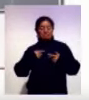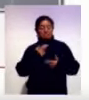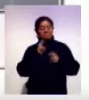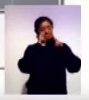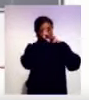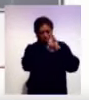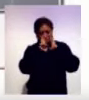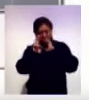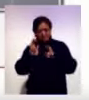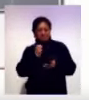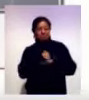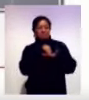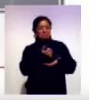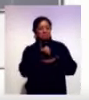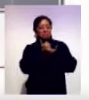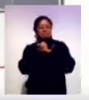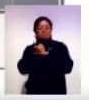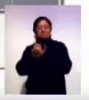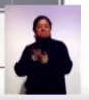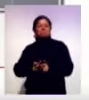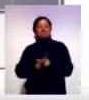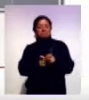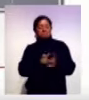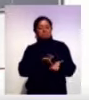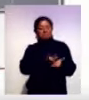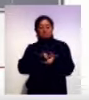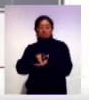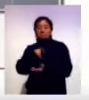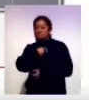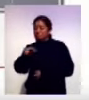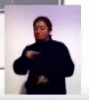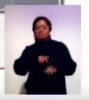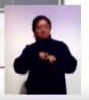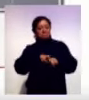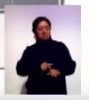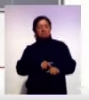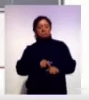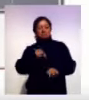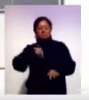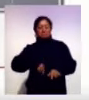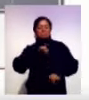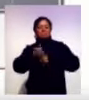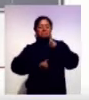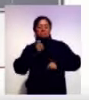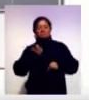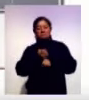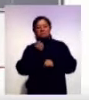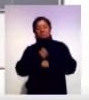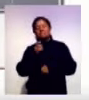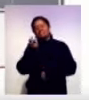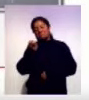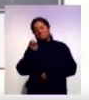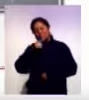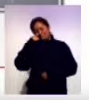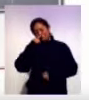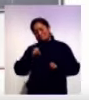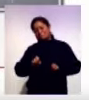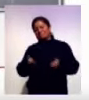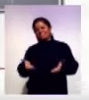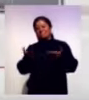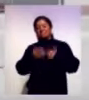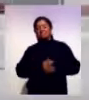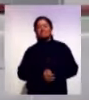que siguen dando la campanada desde su vertiente y trinchera aquí en el deporte estatal. Así es, un orgullo para nosotros. Por favor, lo que nos tienes preparado.